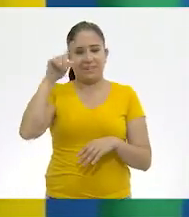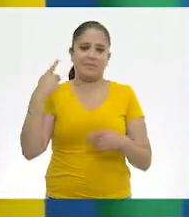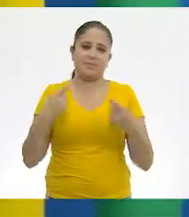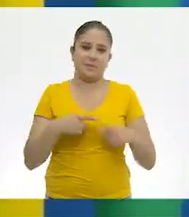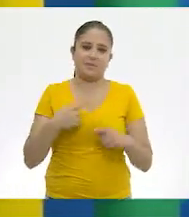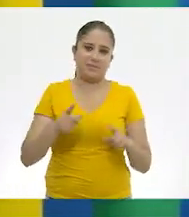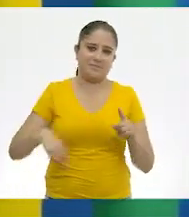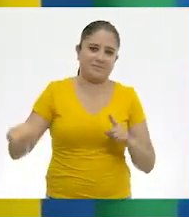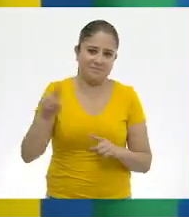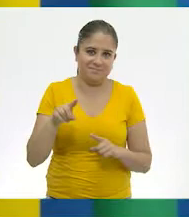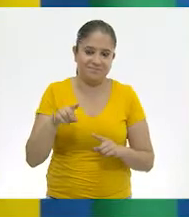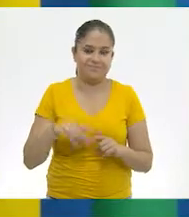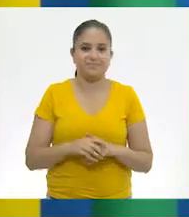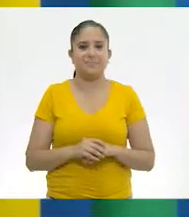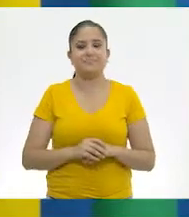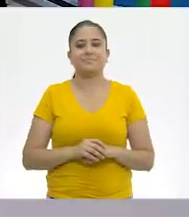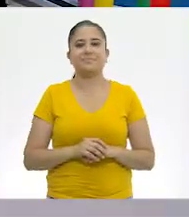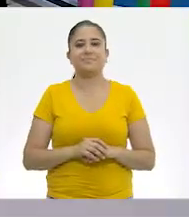gente.